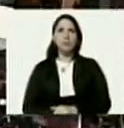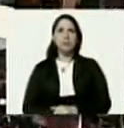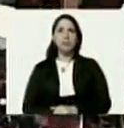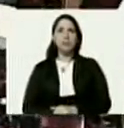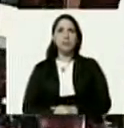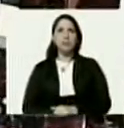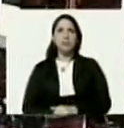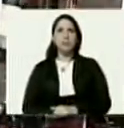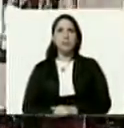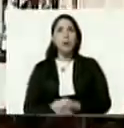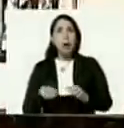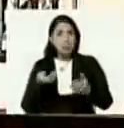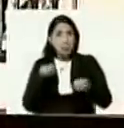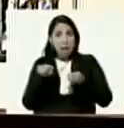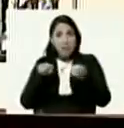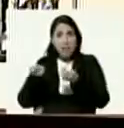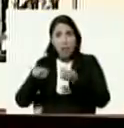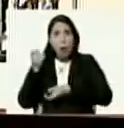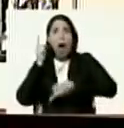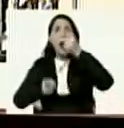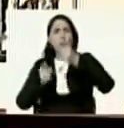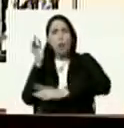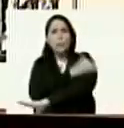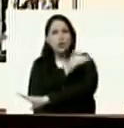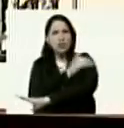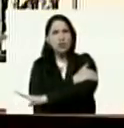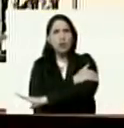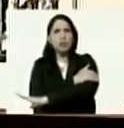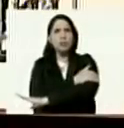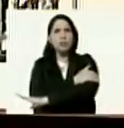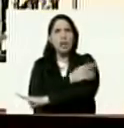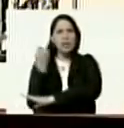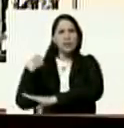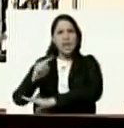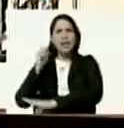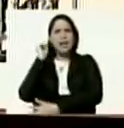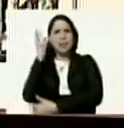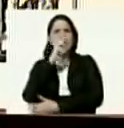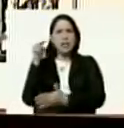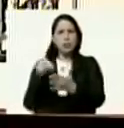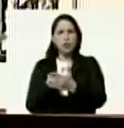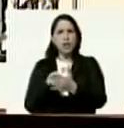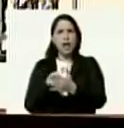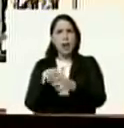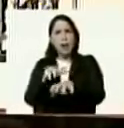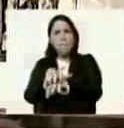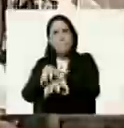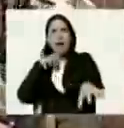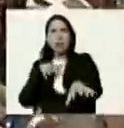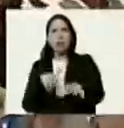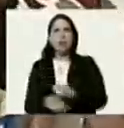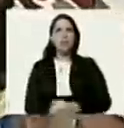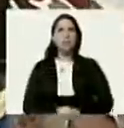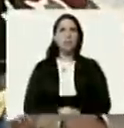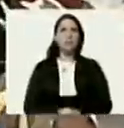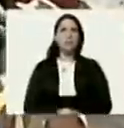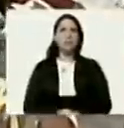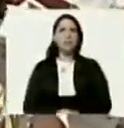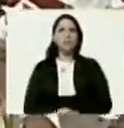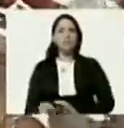¿Ha servido para algo que la oposición tenga la Asamblea Nacional en mayoría?